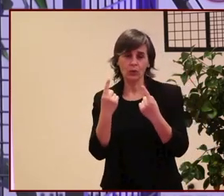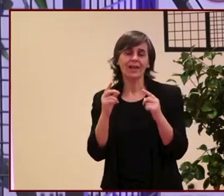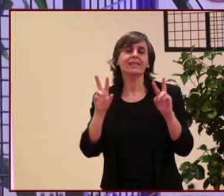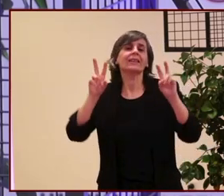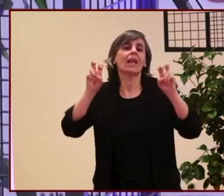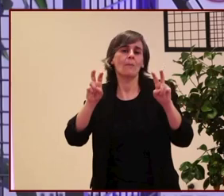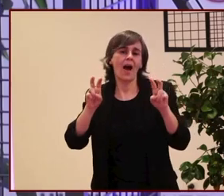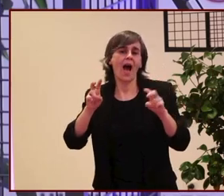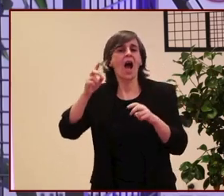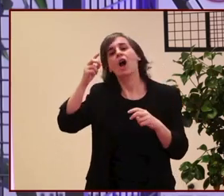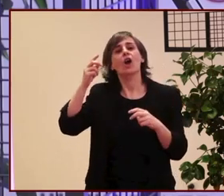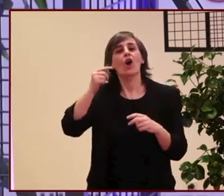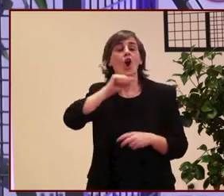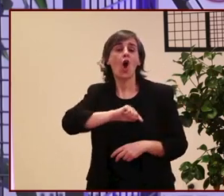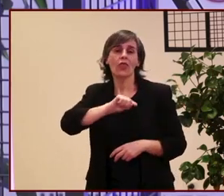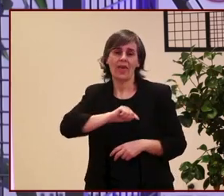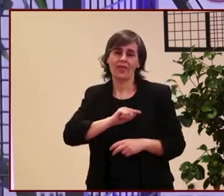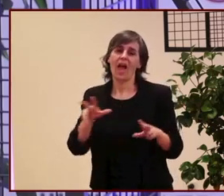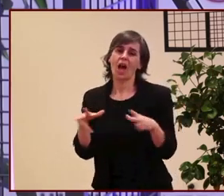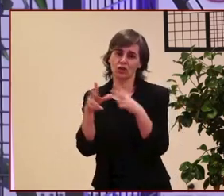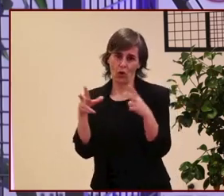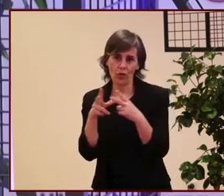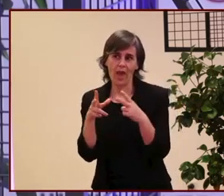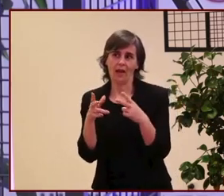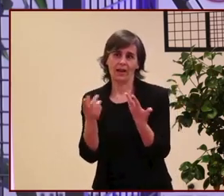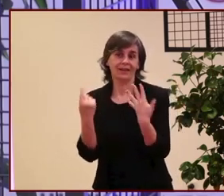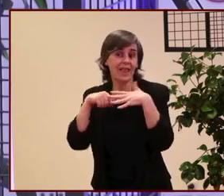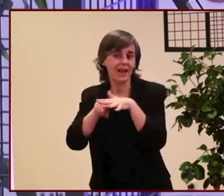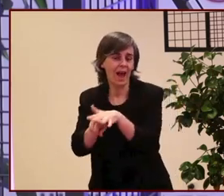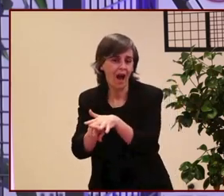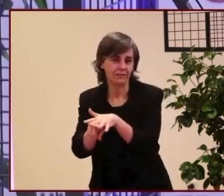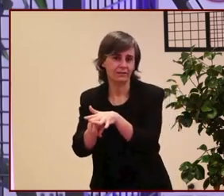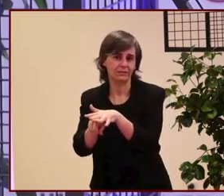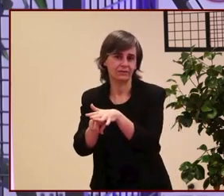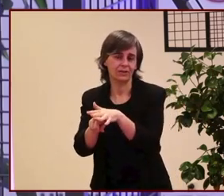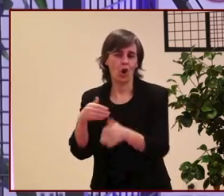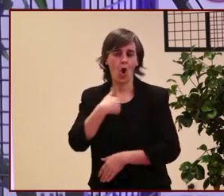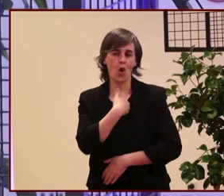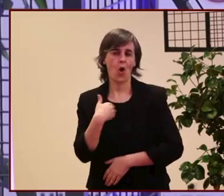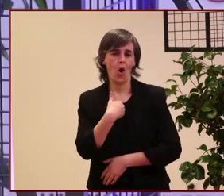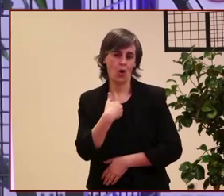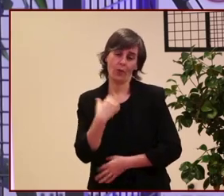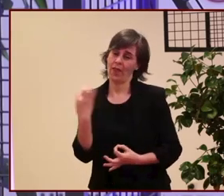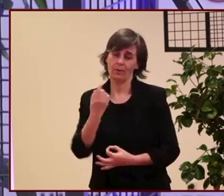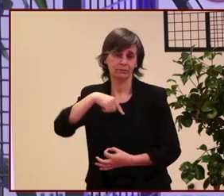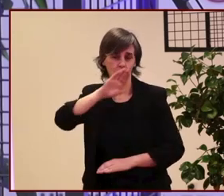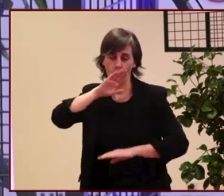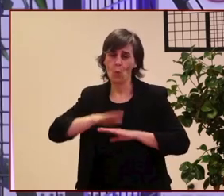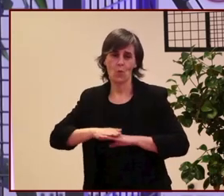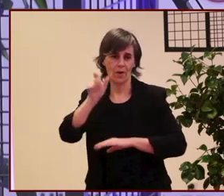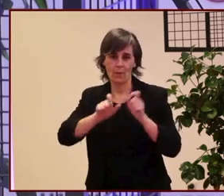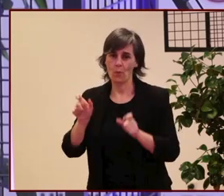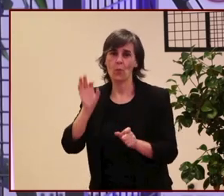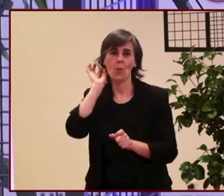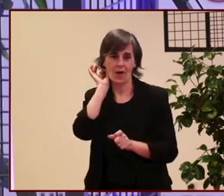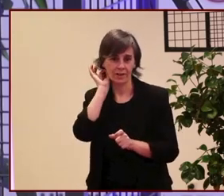social no con encajar qué es lo los roles que nos toca cumplir a nosotras las mujeres como